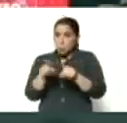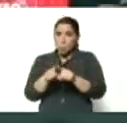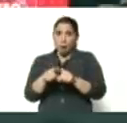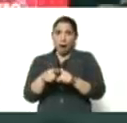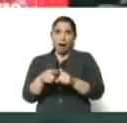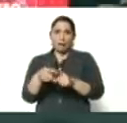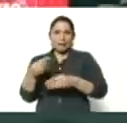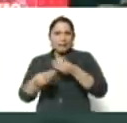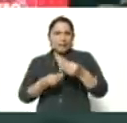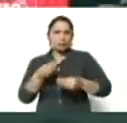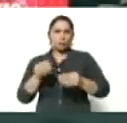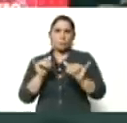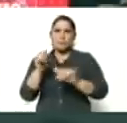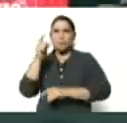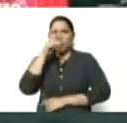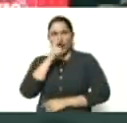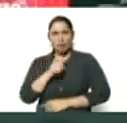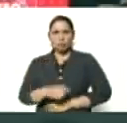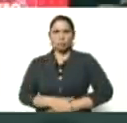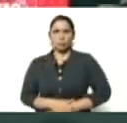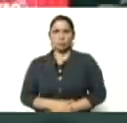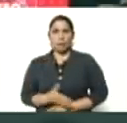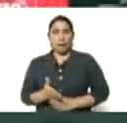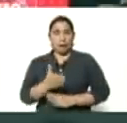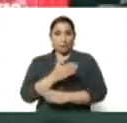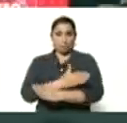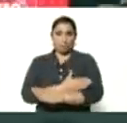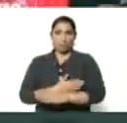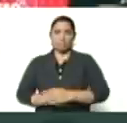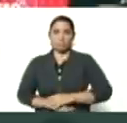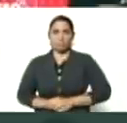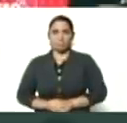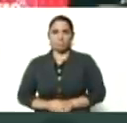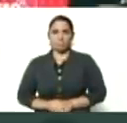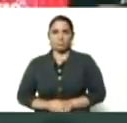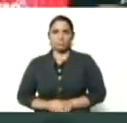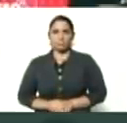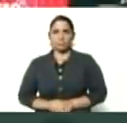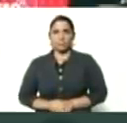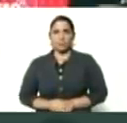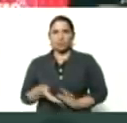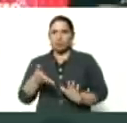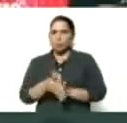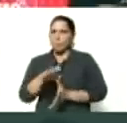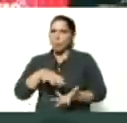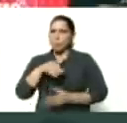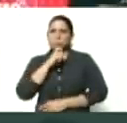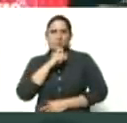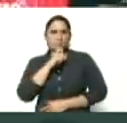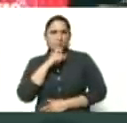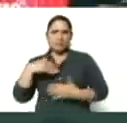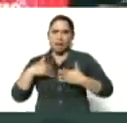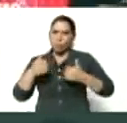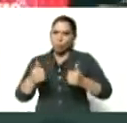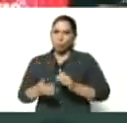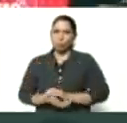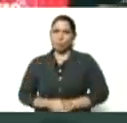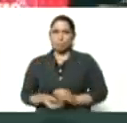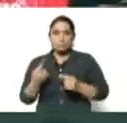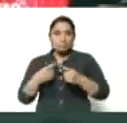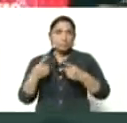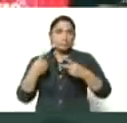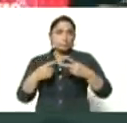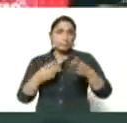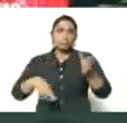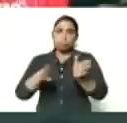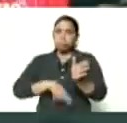ese año y el año anterior, la situación difícil que enfrentó en varias